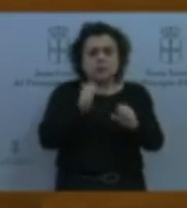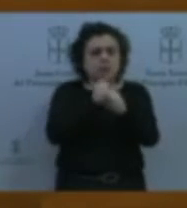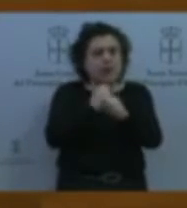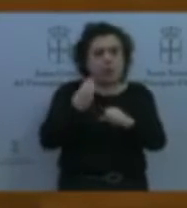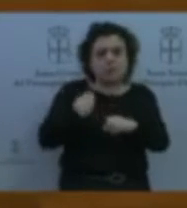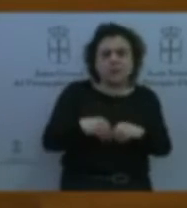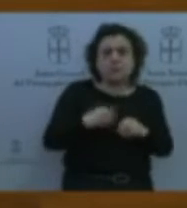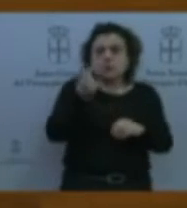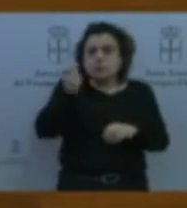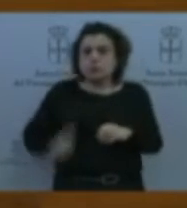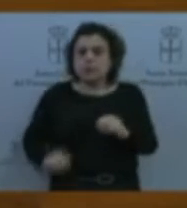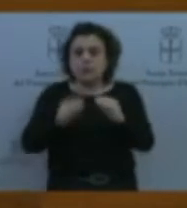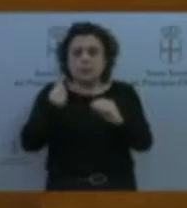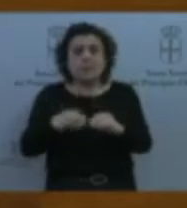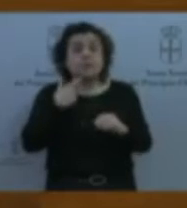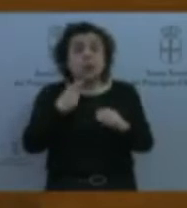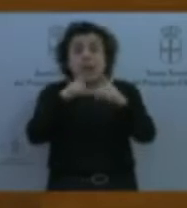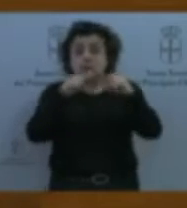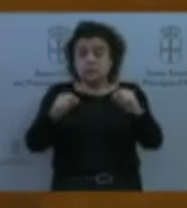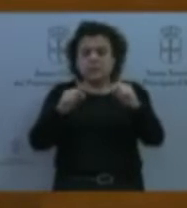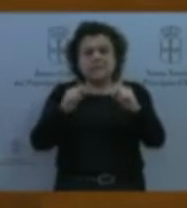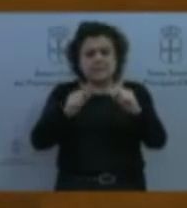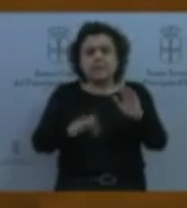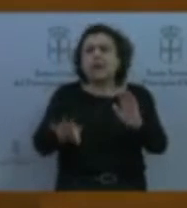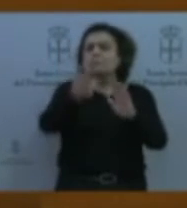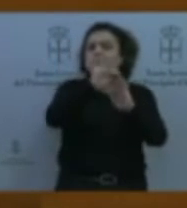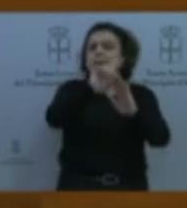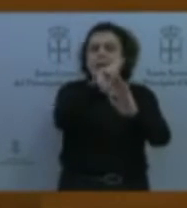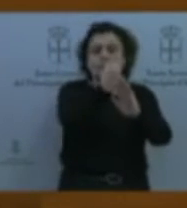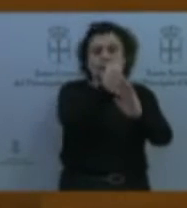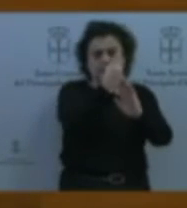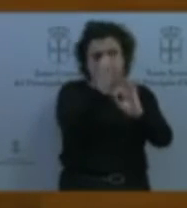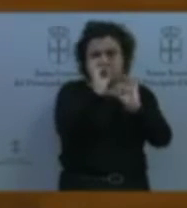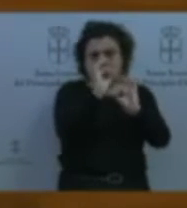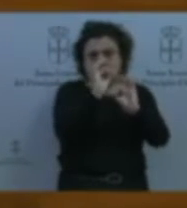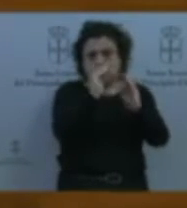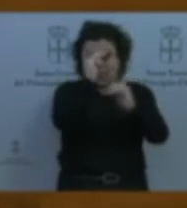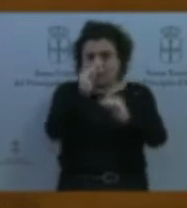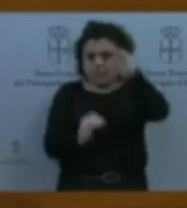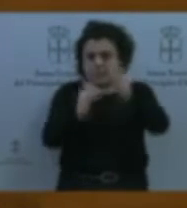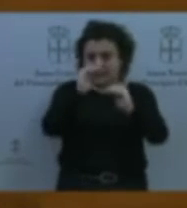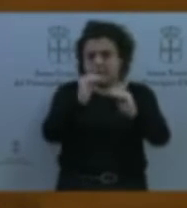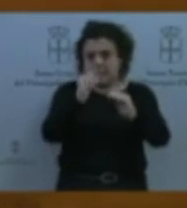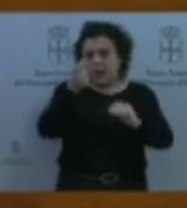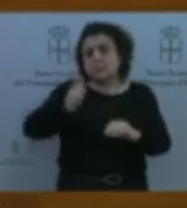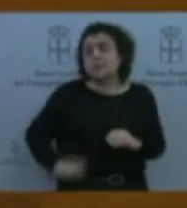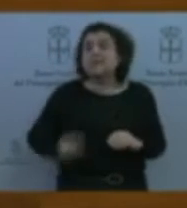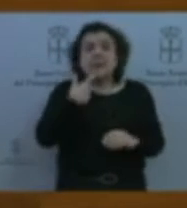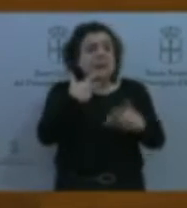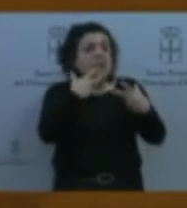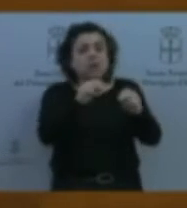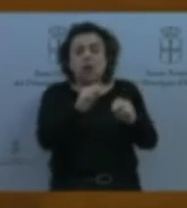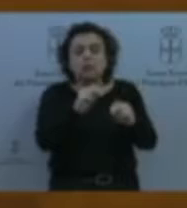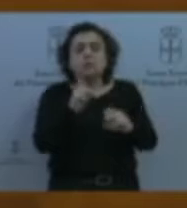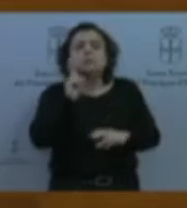de esa brecha salarial entre hombres y mujeres, se dice que no es cierto. Muy brevemente, ¿cómo pasa esto? ¿Cómo ocurre esto? Y esto que les voy a contar, me imagino